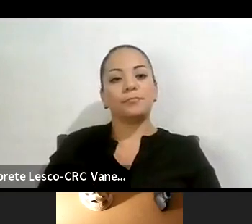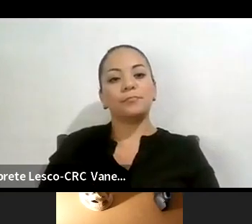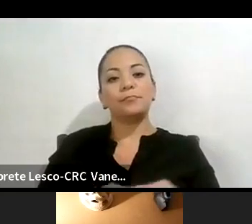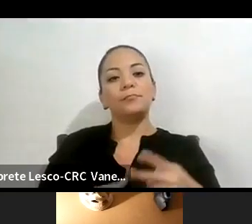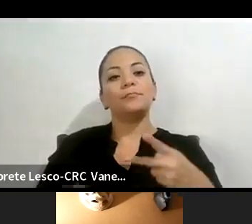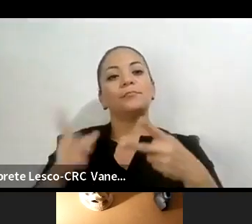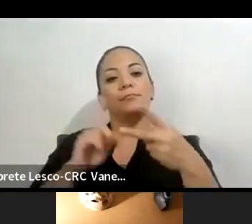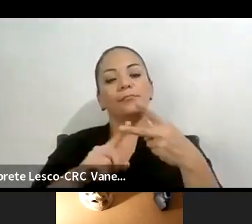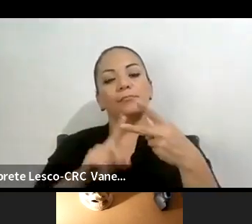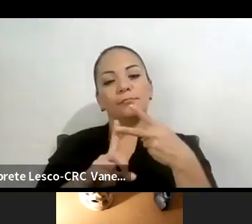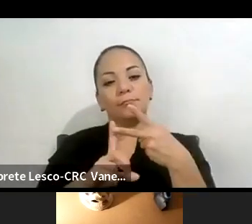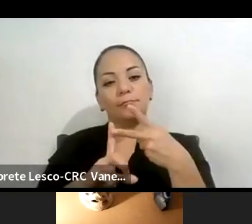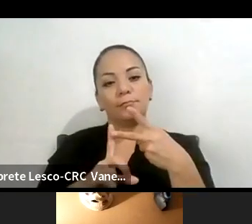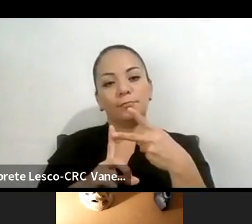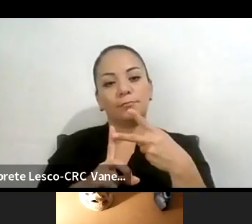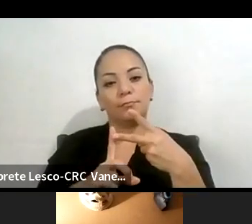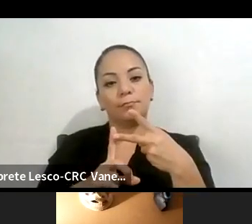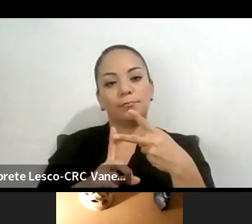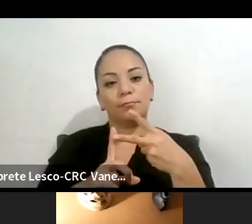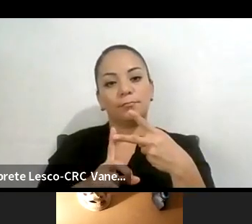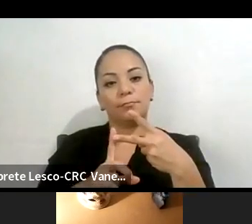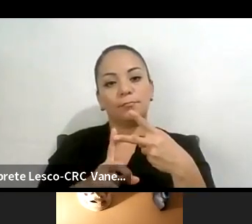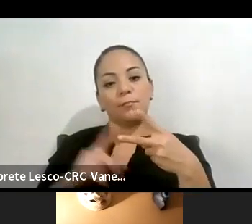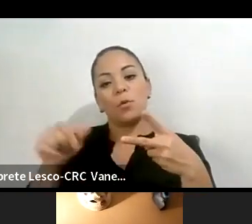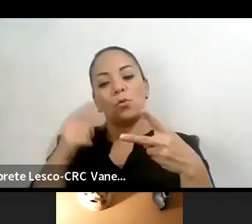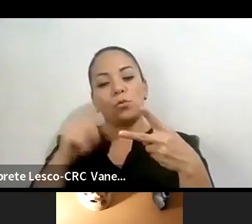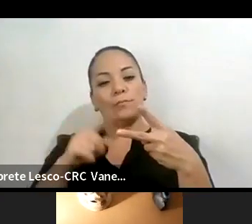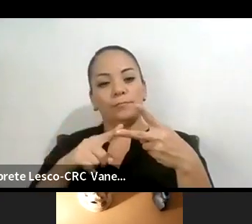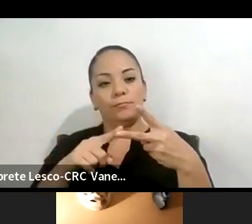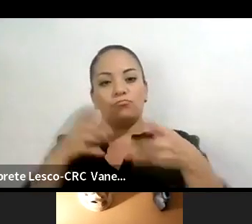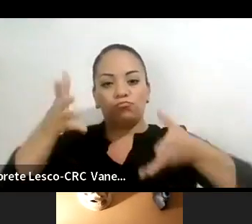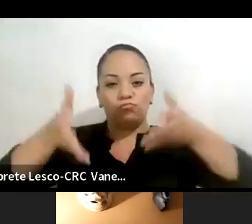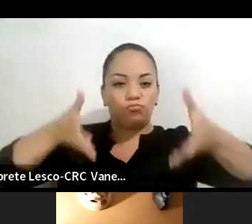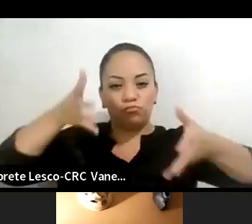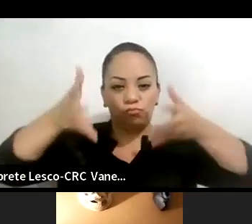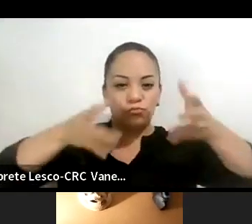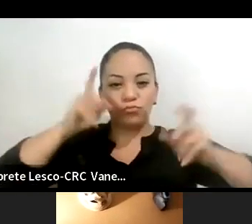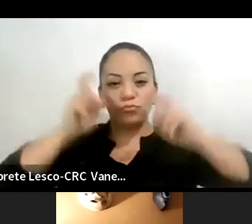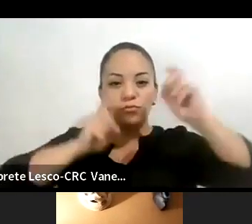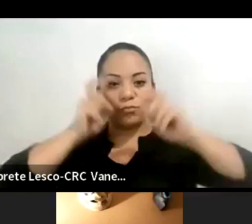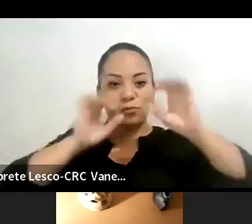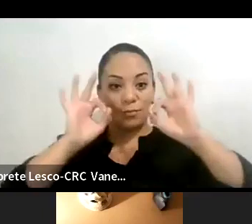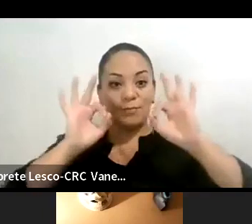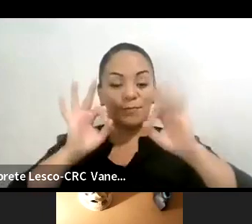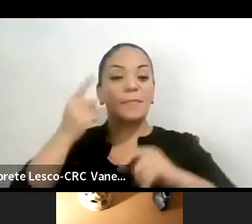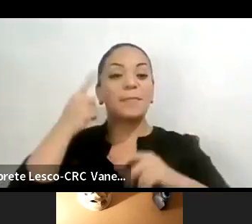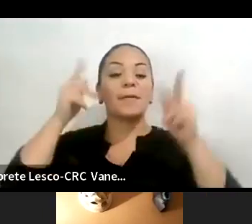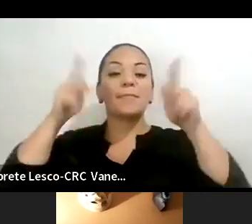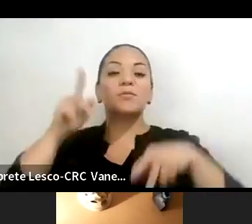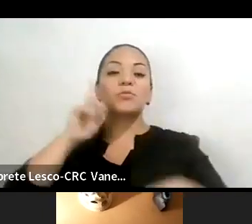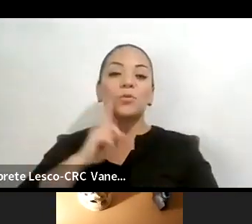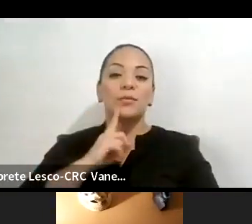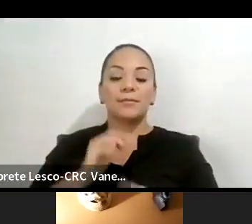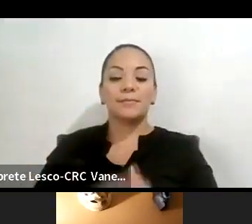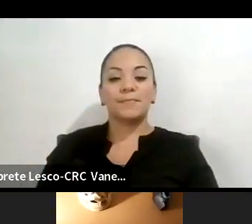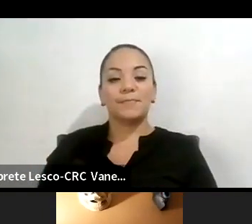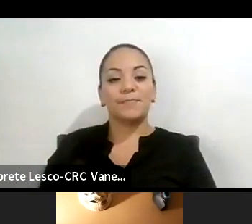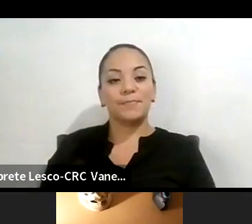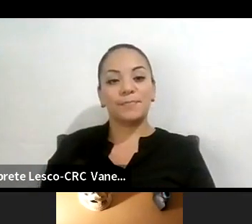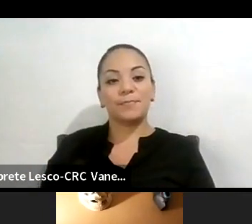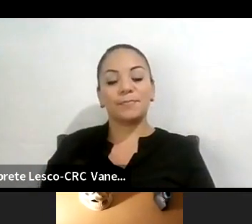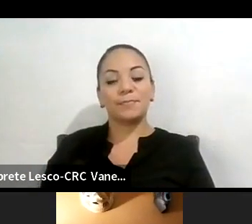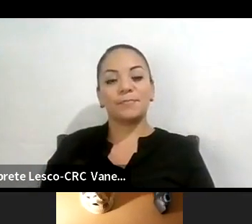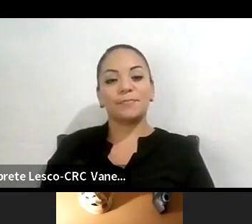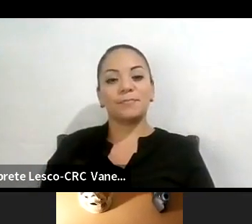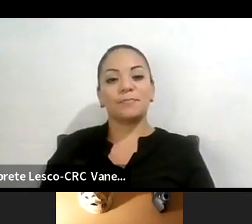también tiene una versión en vernáculo gestual para personas sordas. El día